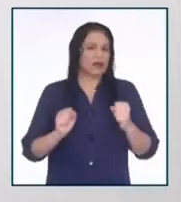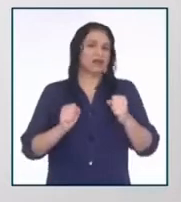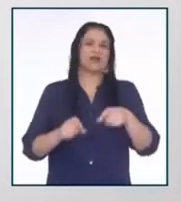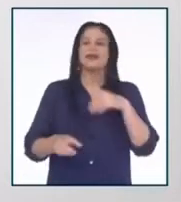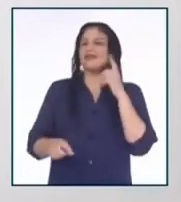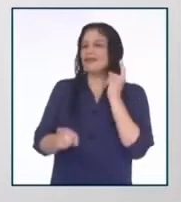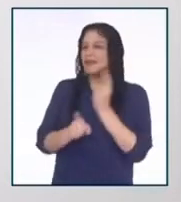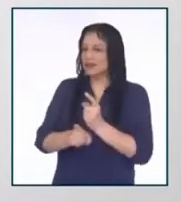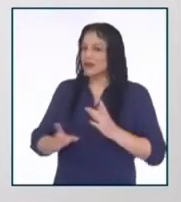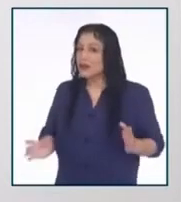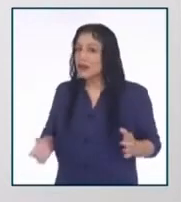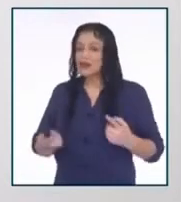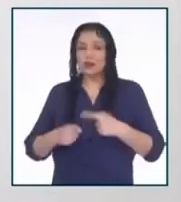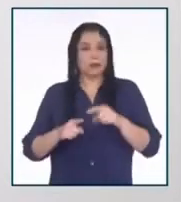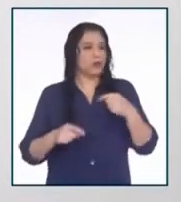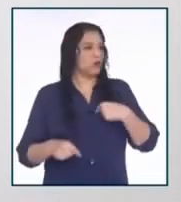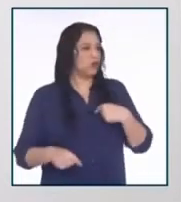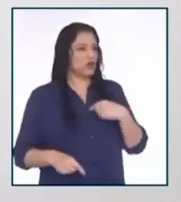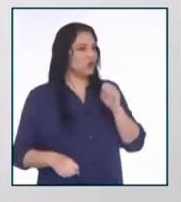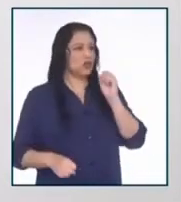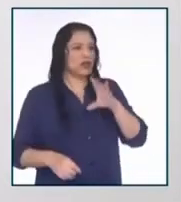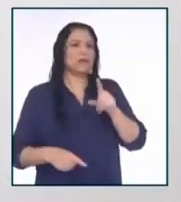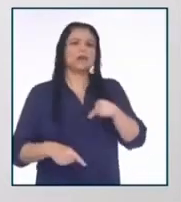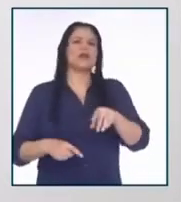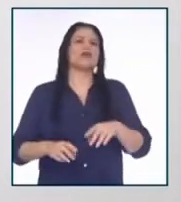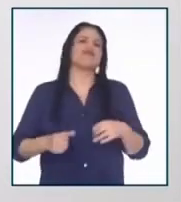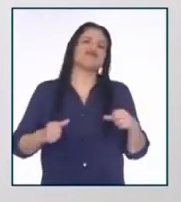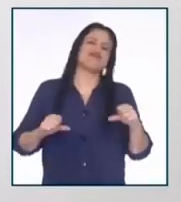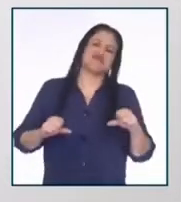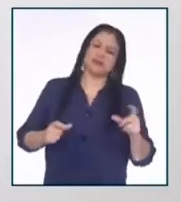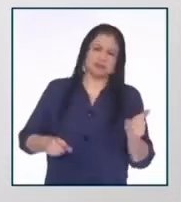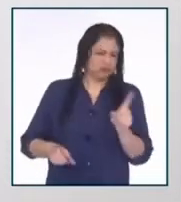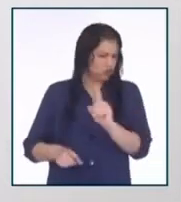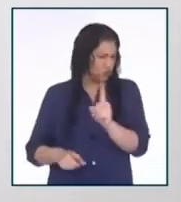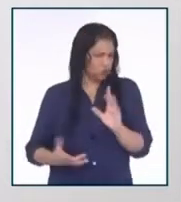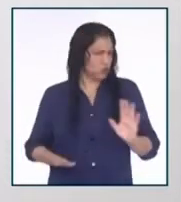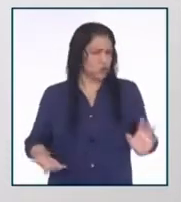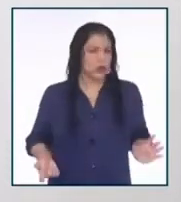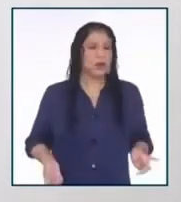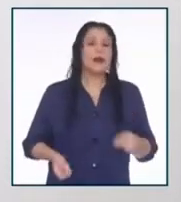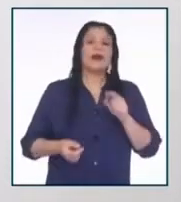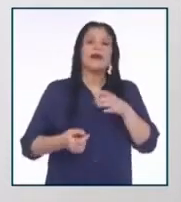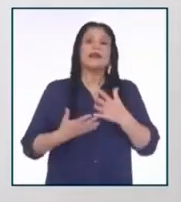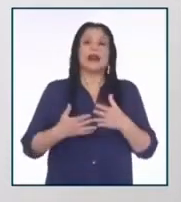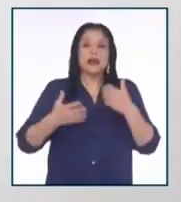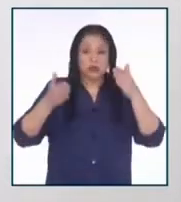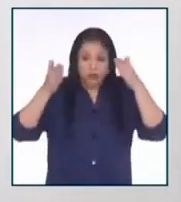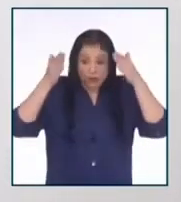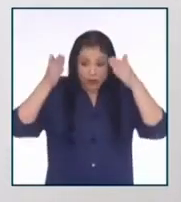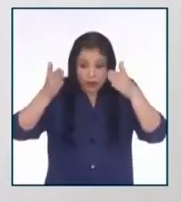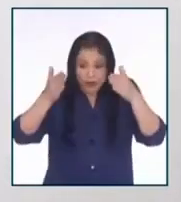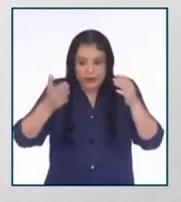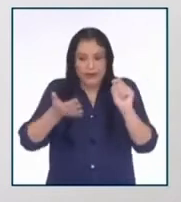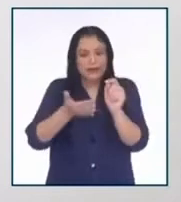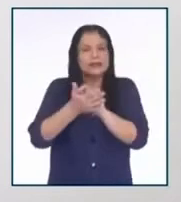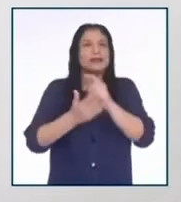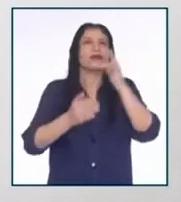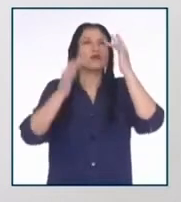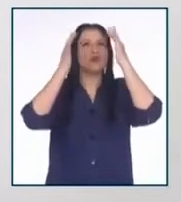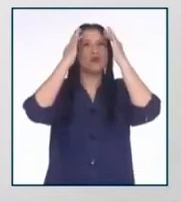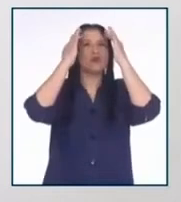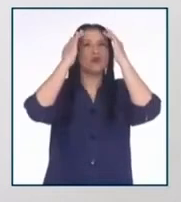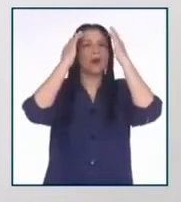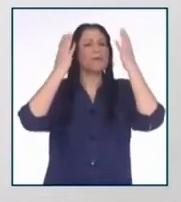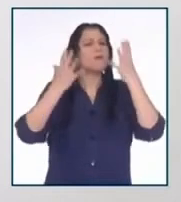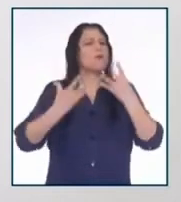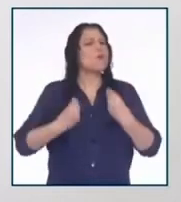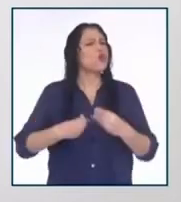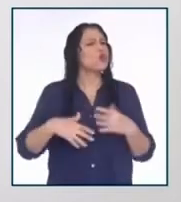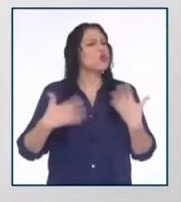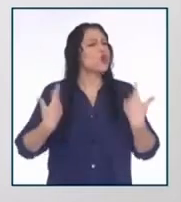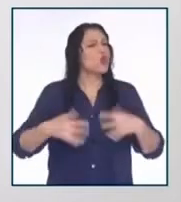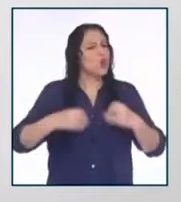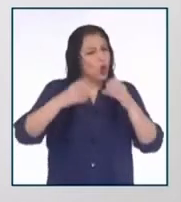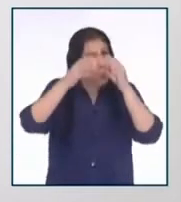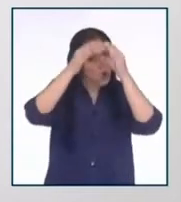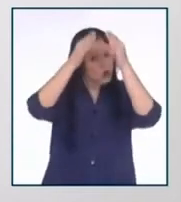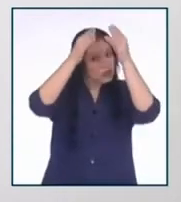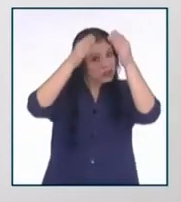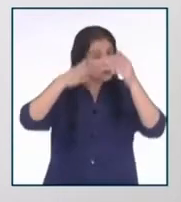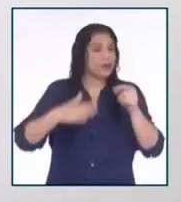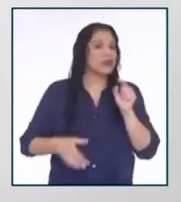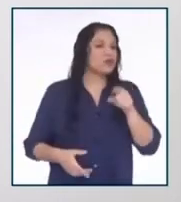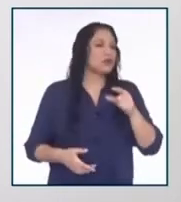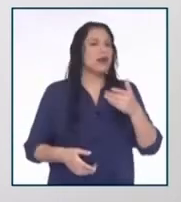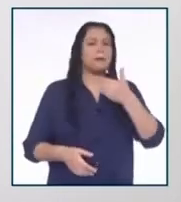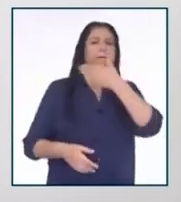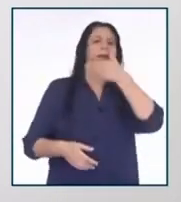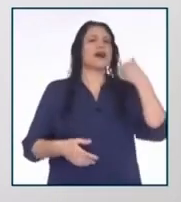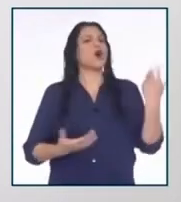Stephanie, pero no lo dije para desanimarlos, ya que dedicarte a escribir te provee de mucho conocimiento. Es una de